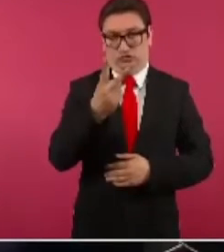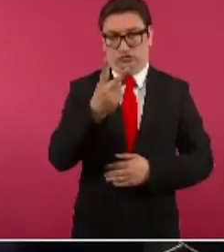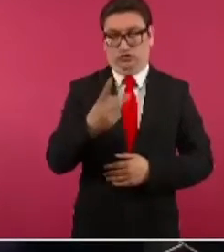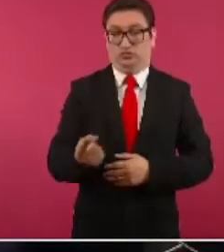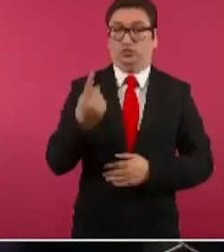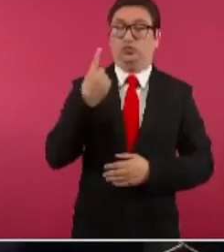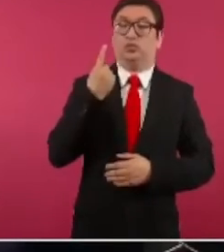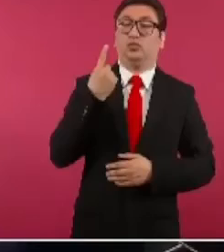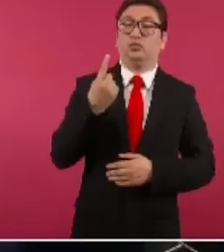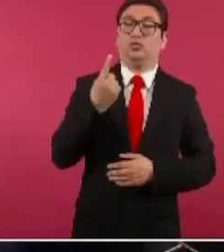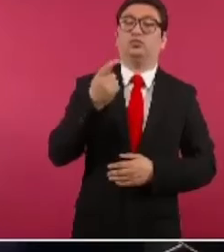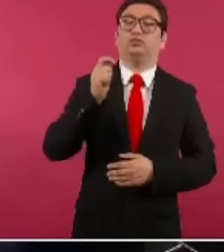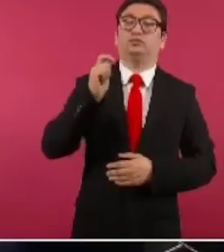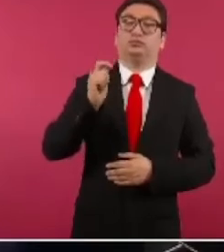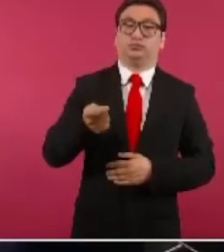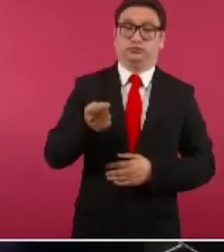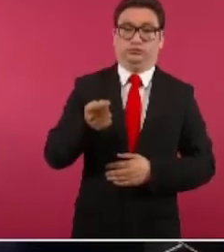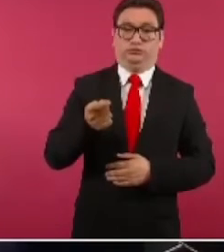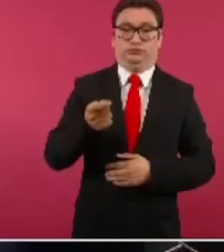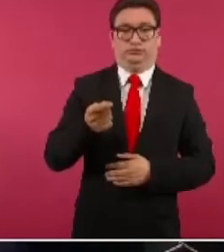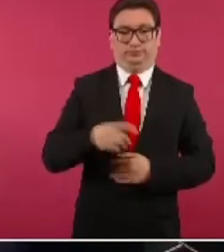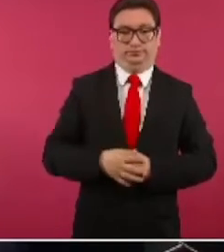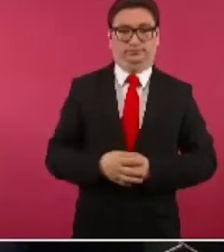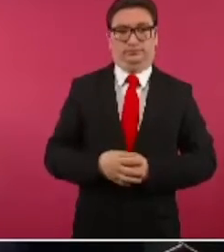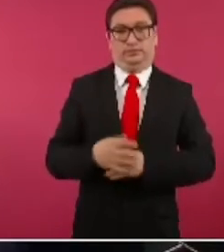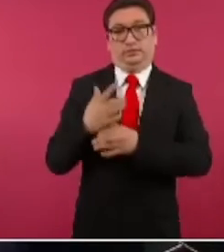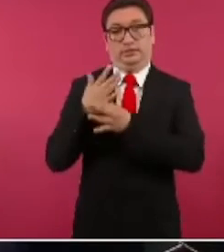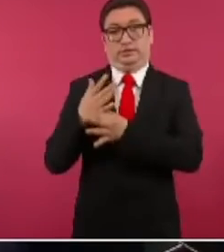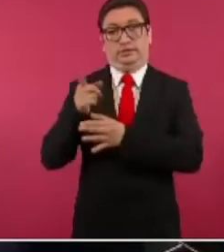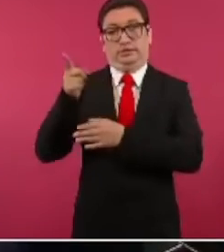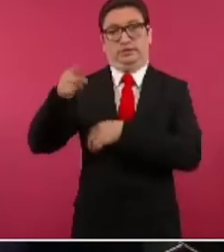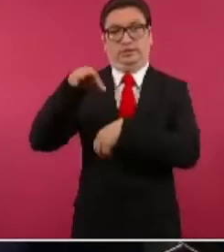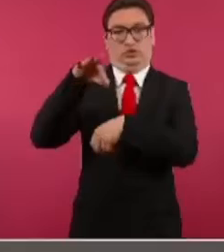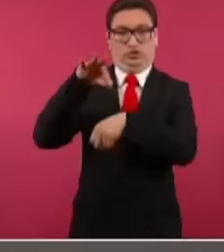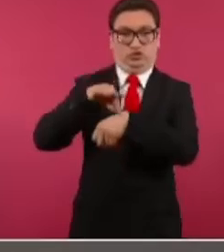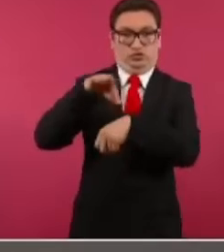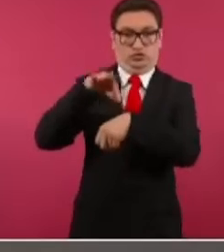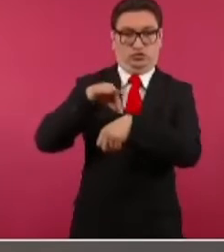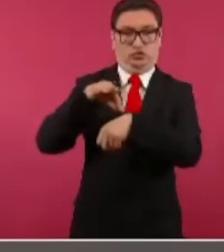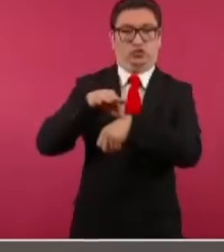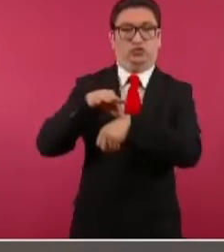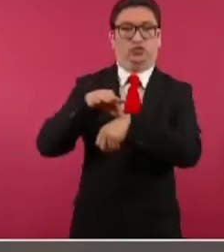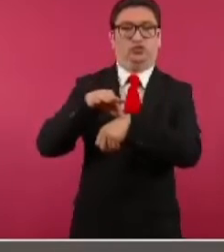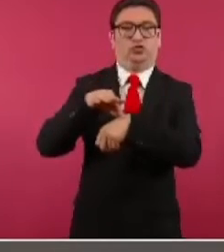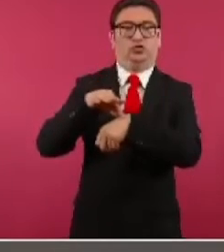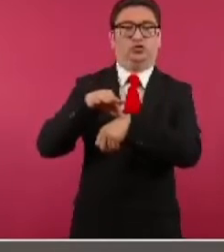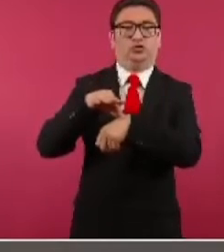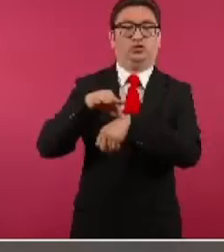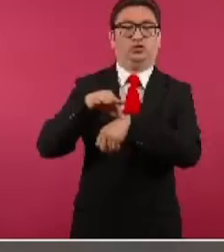Una, que se trata de un médico que,